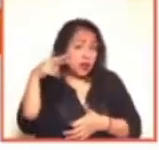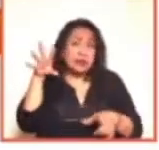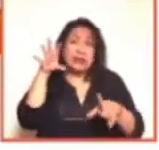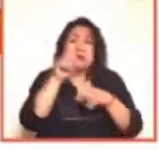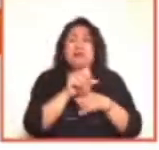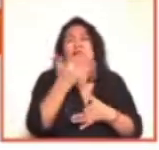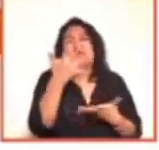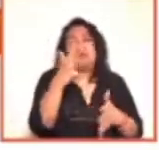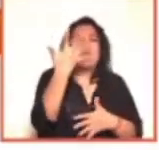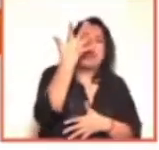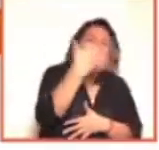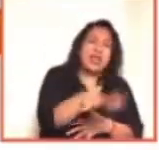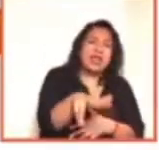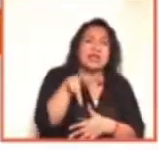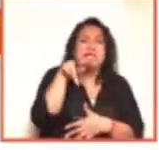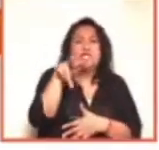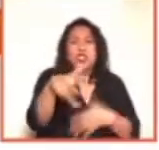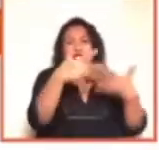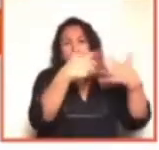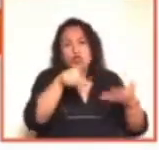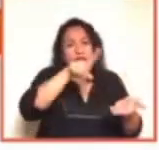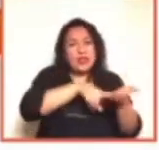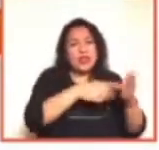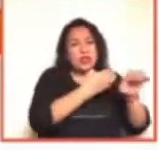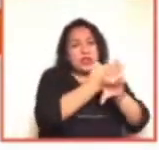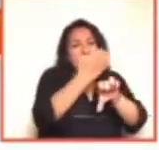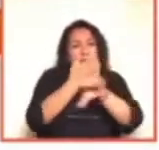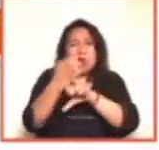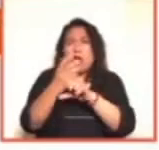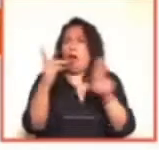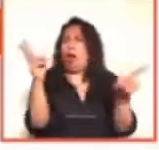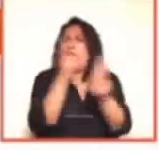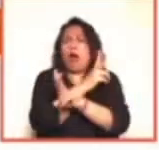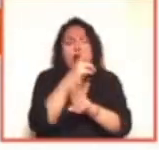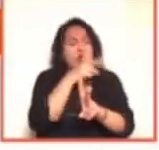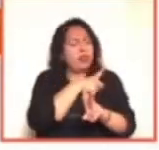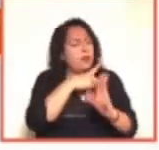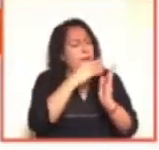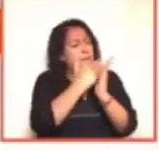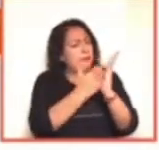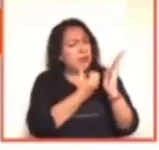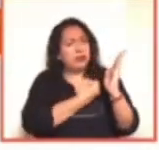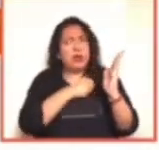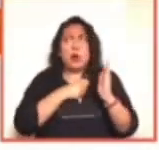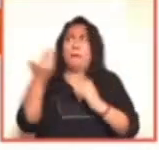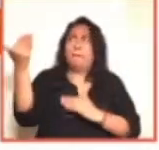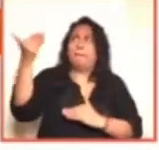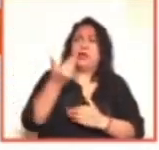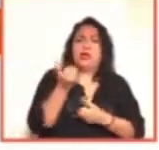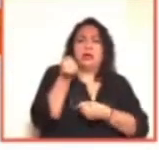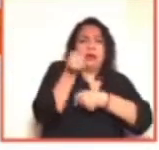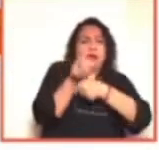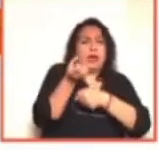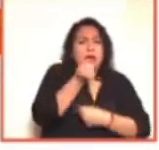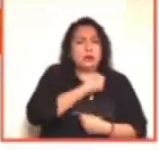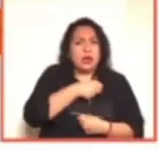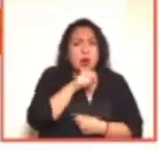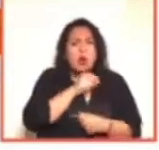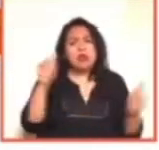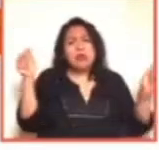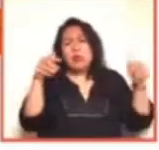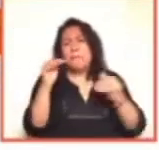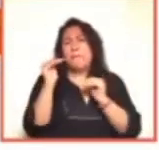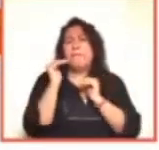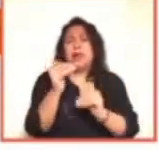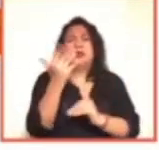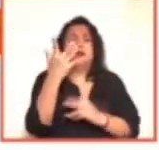10 y 18 funciones por estado al aire libre, con las medidas sanitarias requeridas por la Secretaría de Salud y con una asistencia de máximo